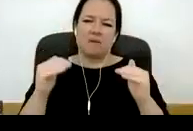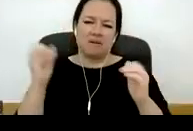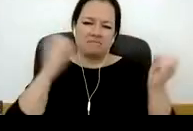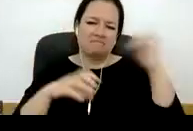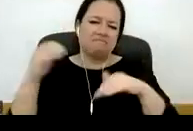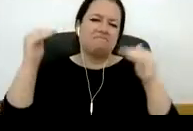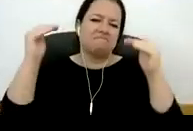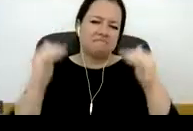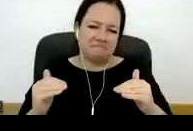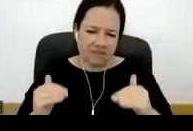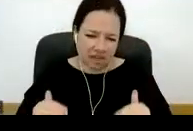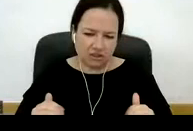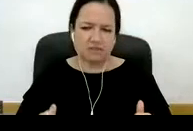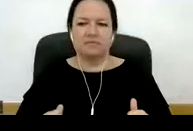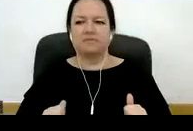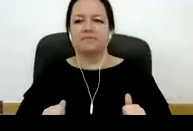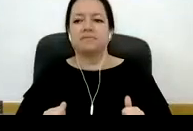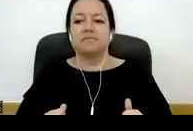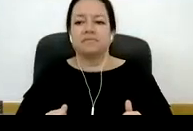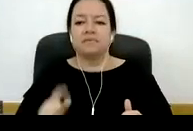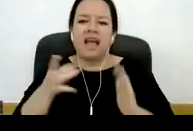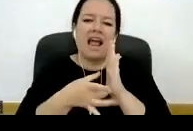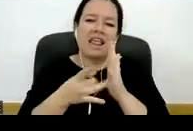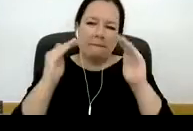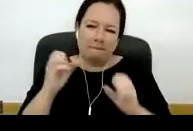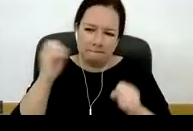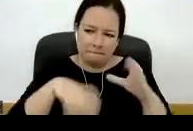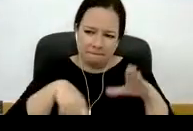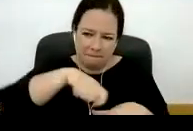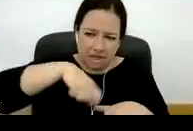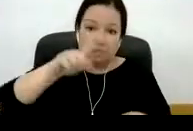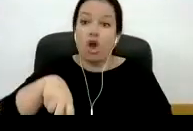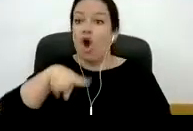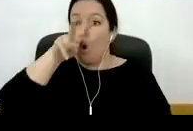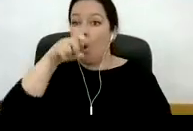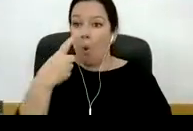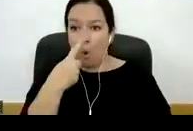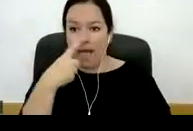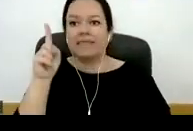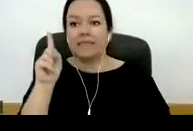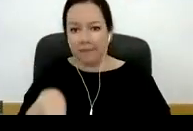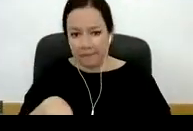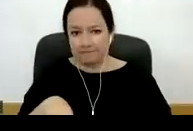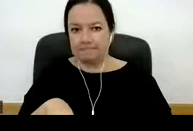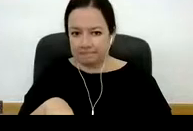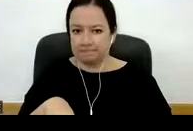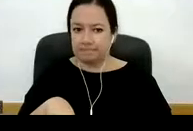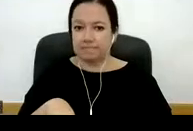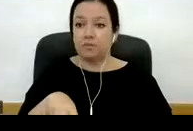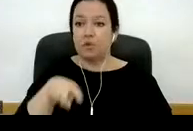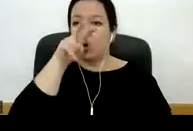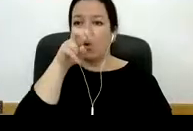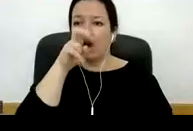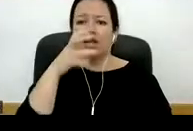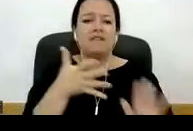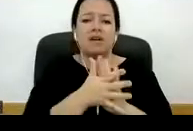bastante peores, bastante más carenciales. Hay alteraciones también en el olfato, hay una pérdida, una disminución. Hay una disminución prácticamente de todas